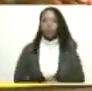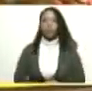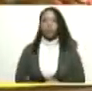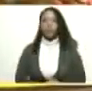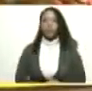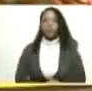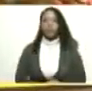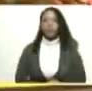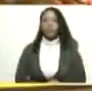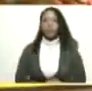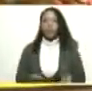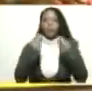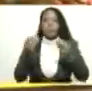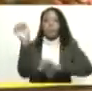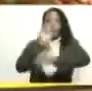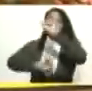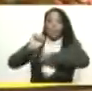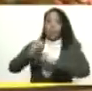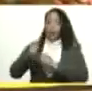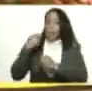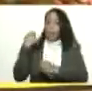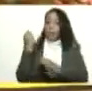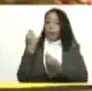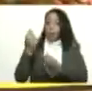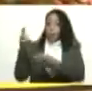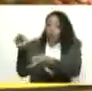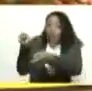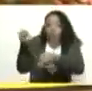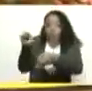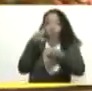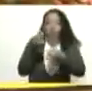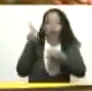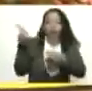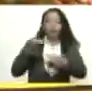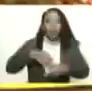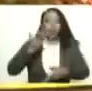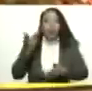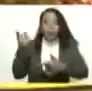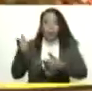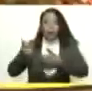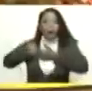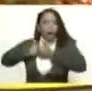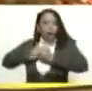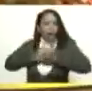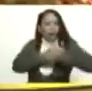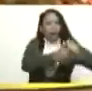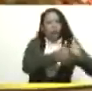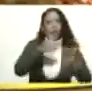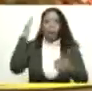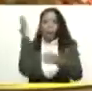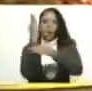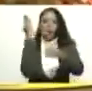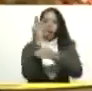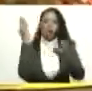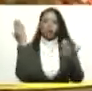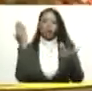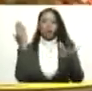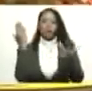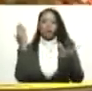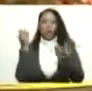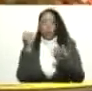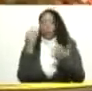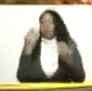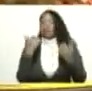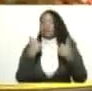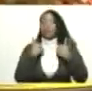Y para defender su ingreso en la medida de lo posible con esta persecución de sanciones criminales. ¿Cuánto